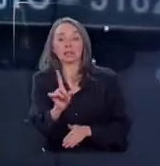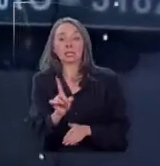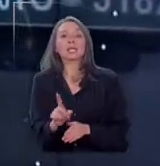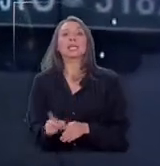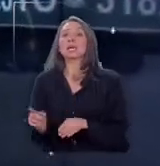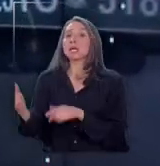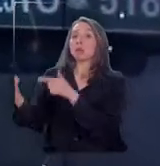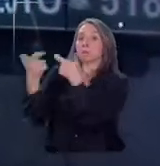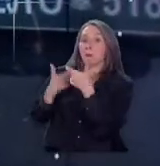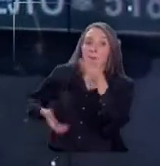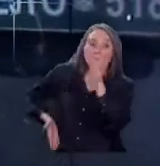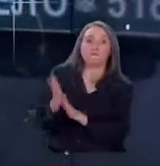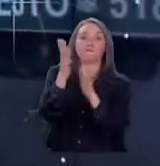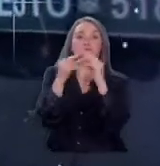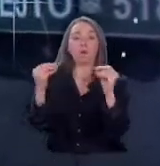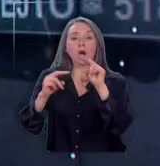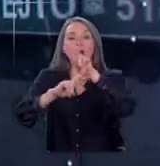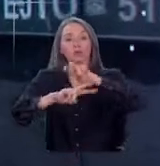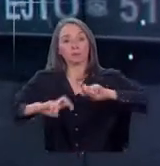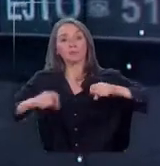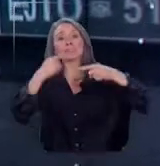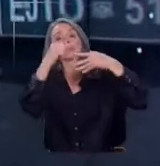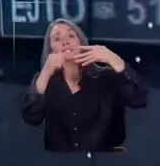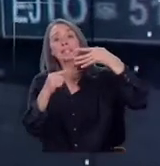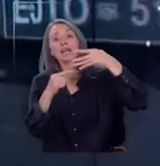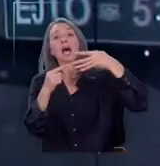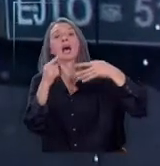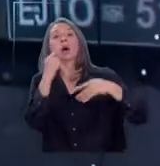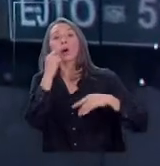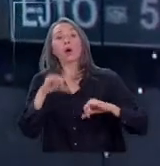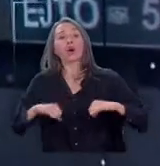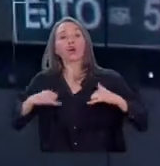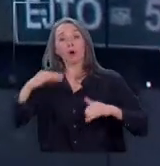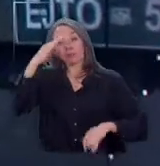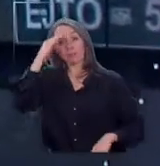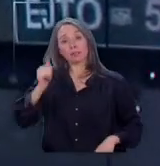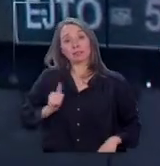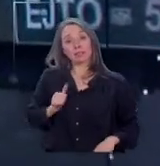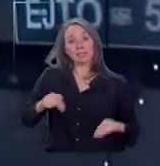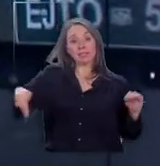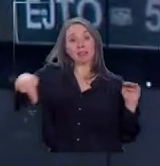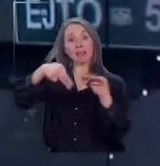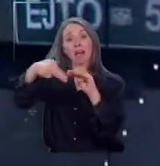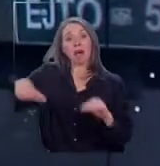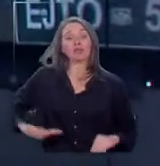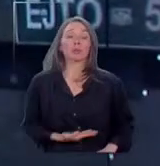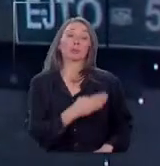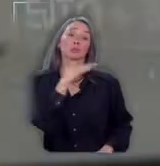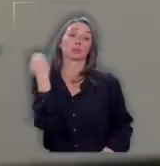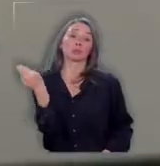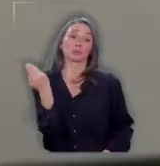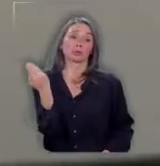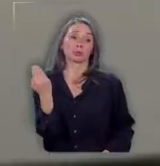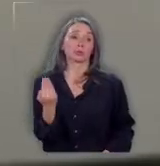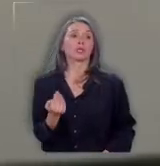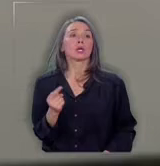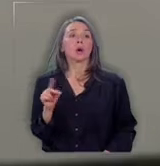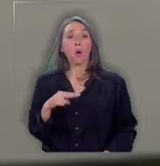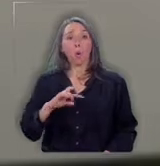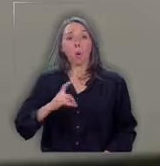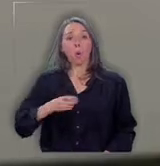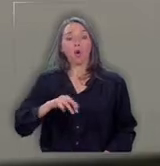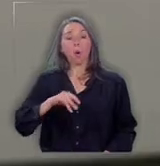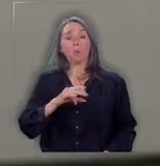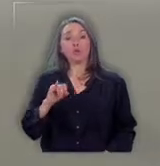fugarse ahora es investigado entre otros delitos por la muerte del joven uniformado Hugo Muñoz